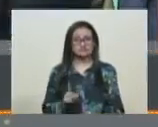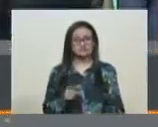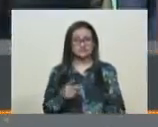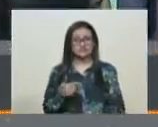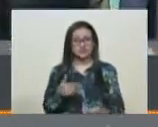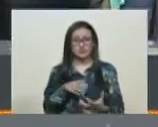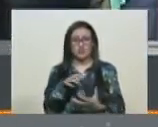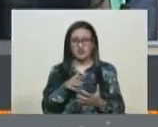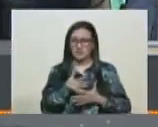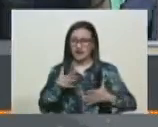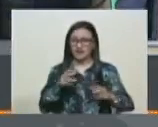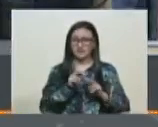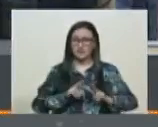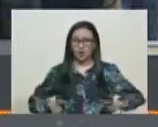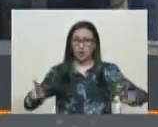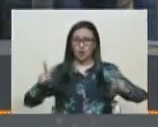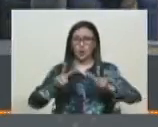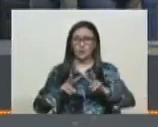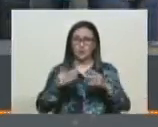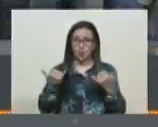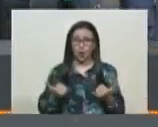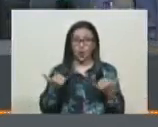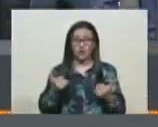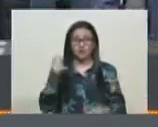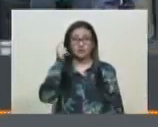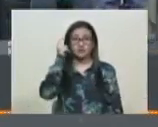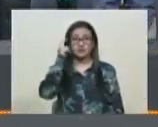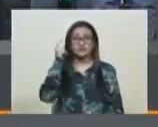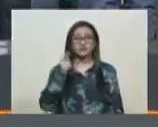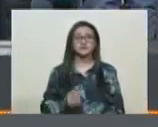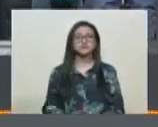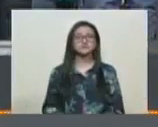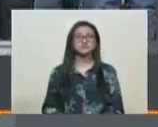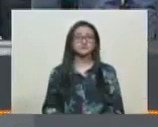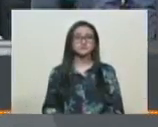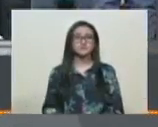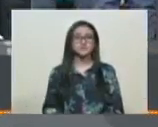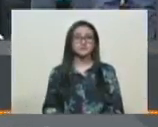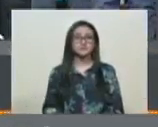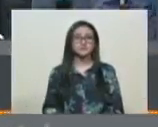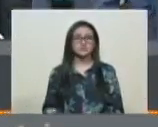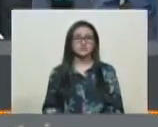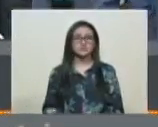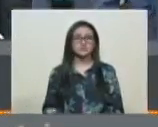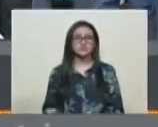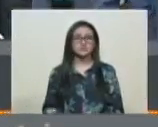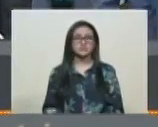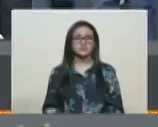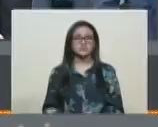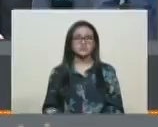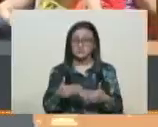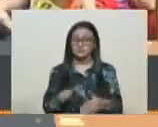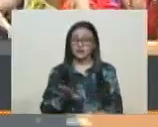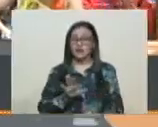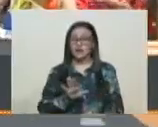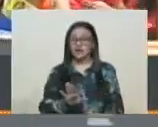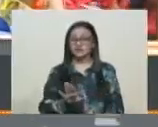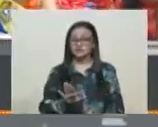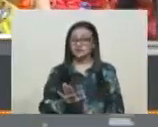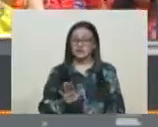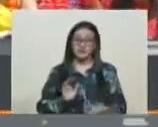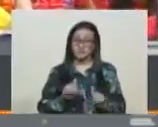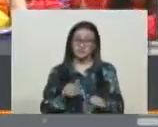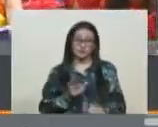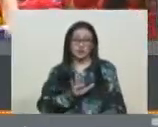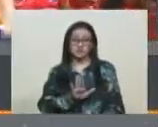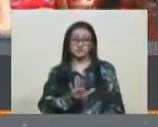las Naciones Unidas lo que ha ocurrido el día de hoy, porque las Naciones Unidas precisan, y así está desde sus